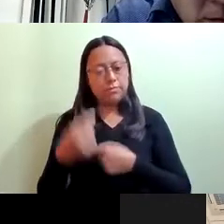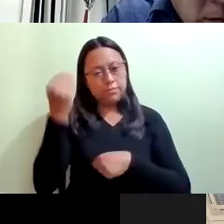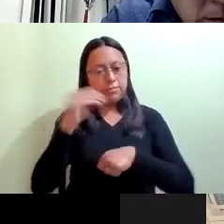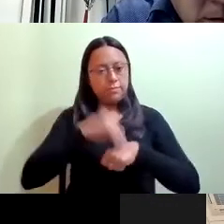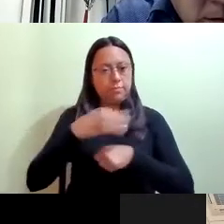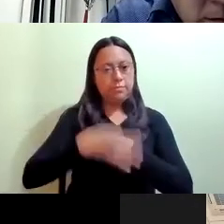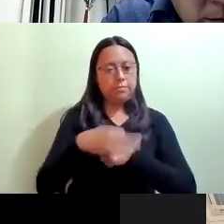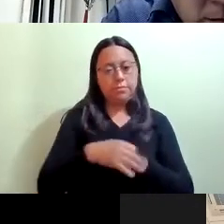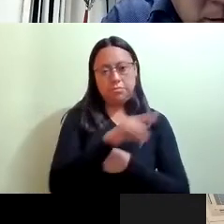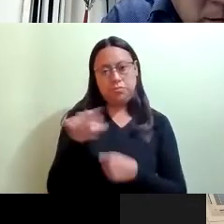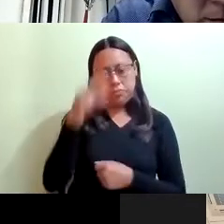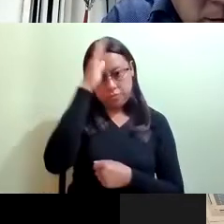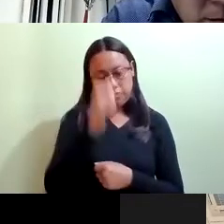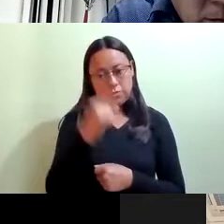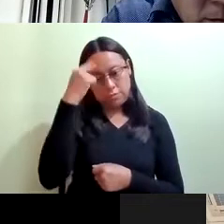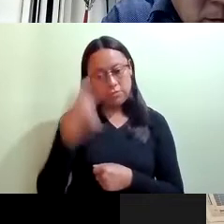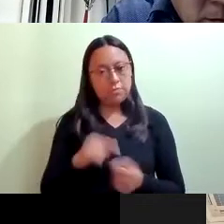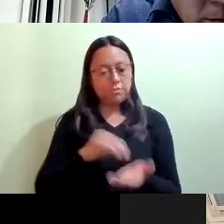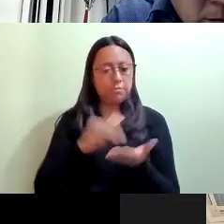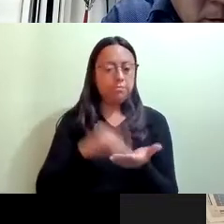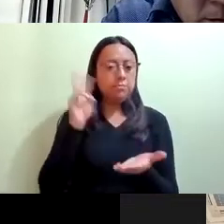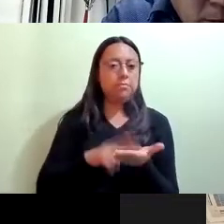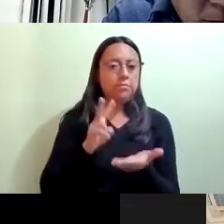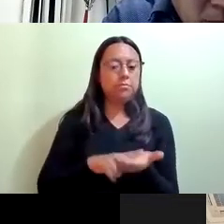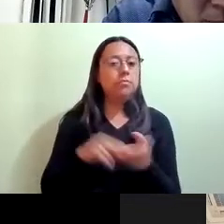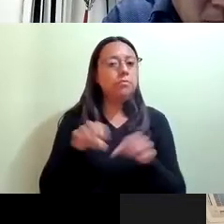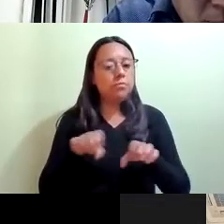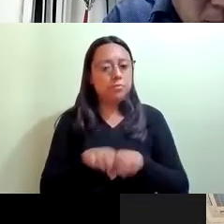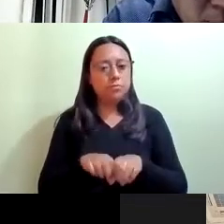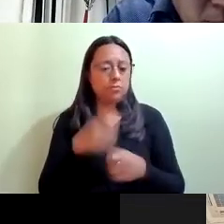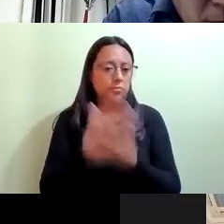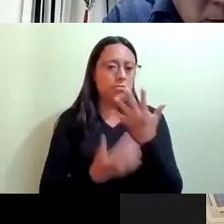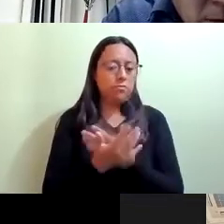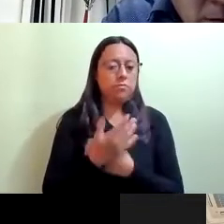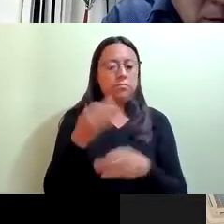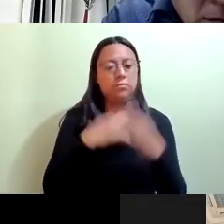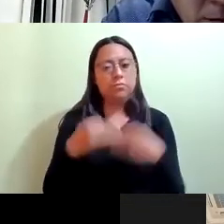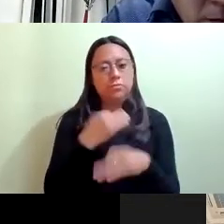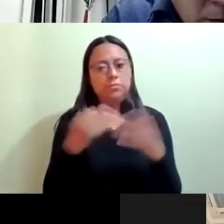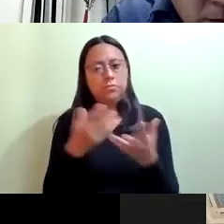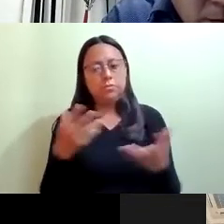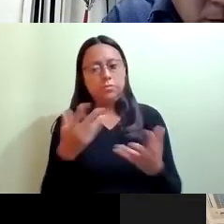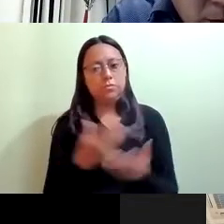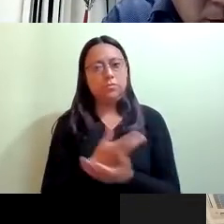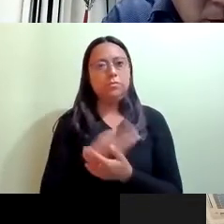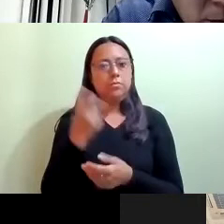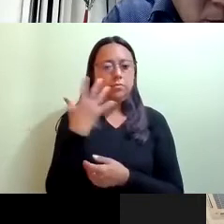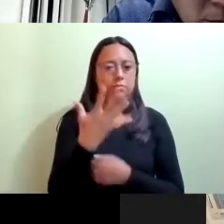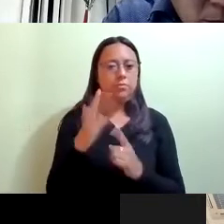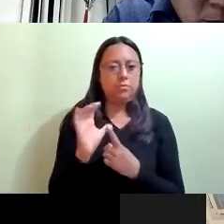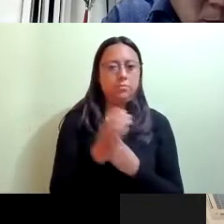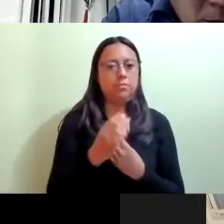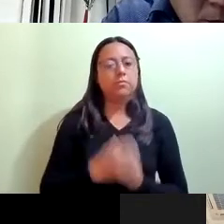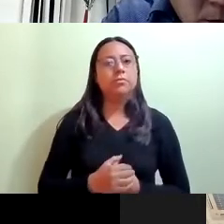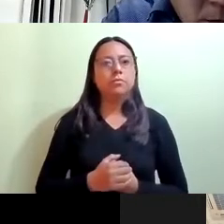acuerdo, pues darle vigencia y validez desde el momento de su creación a todos los actos que hayan realizado estas 5 comisiones. Pues a mí me